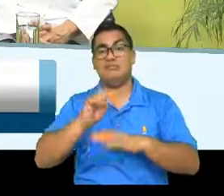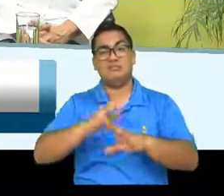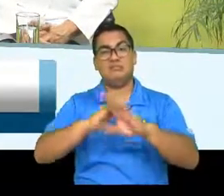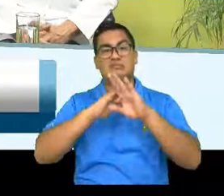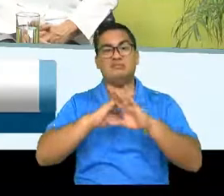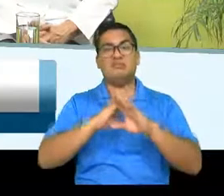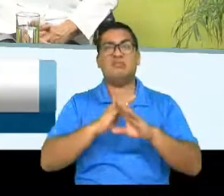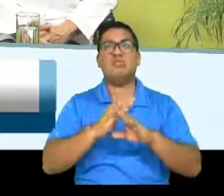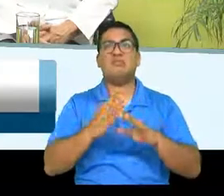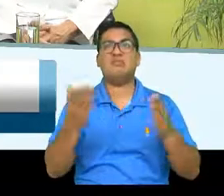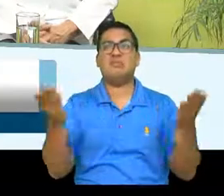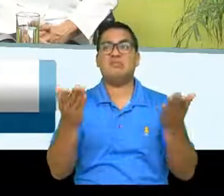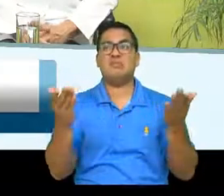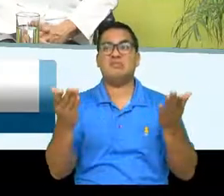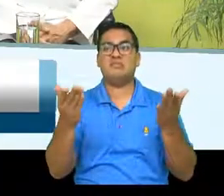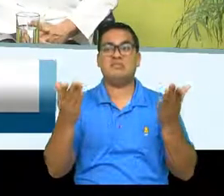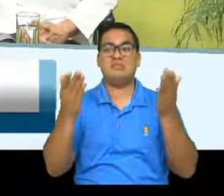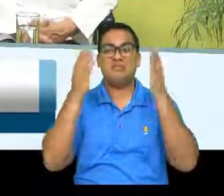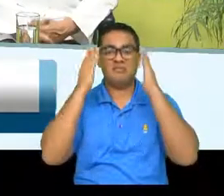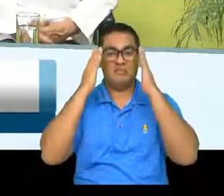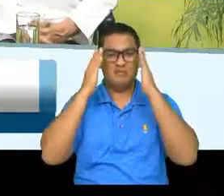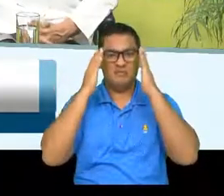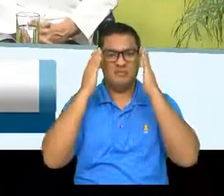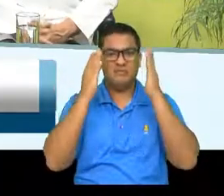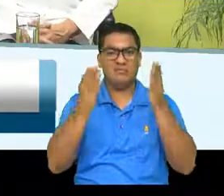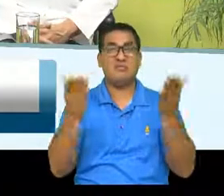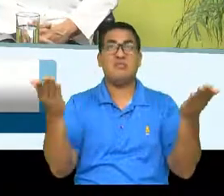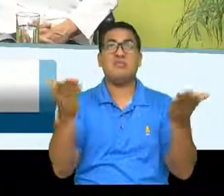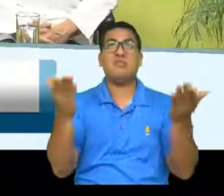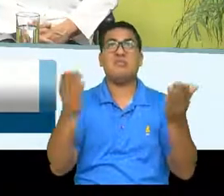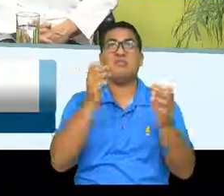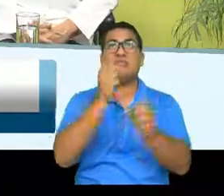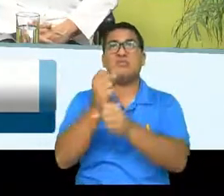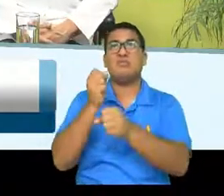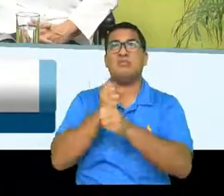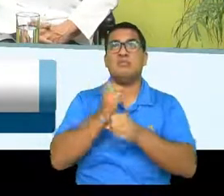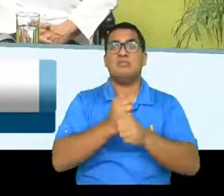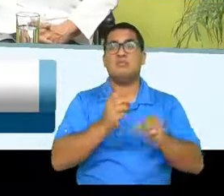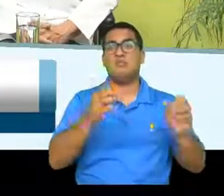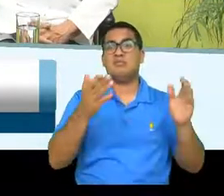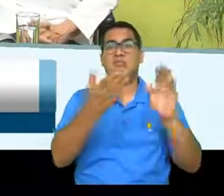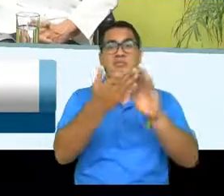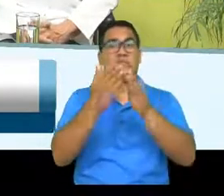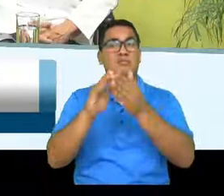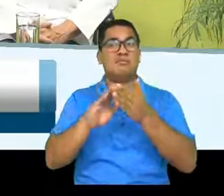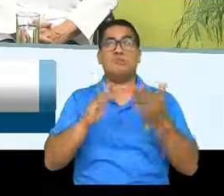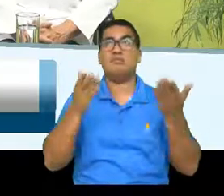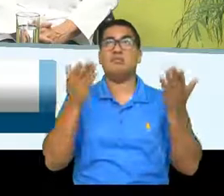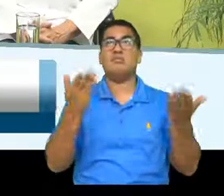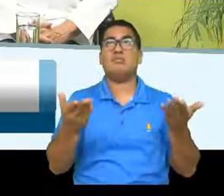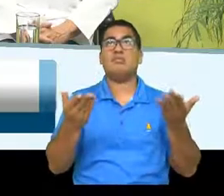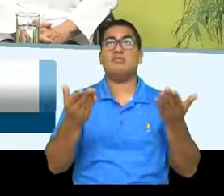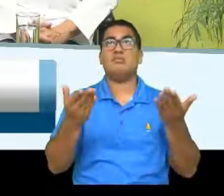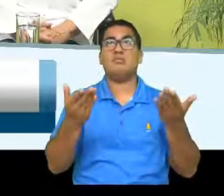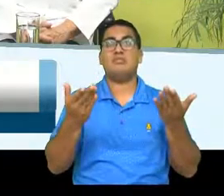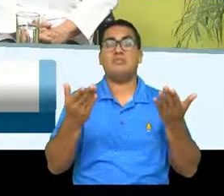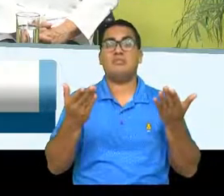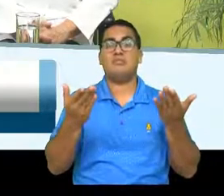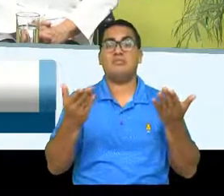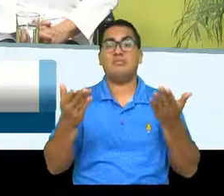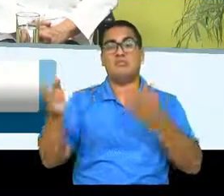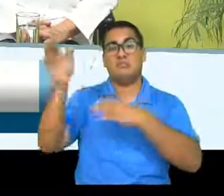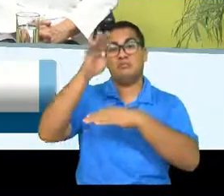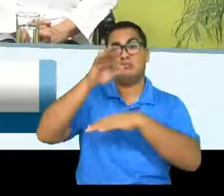vemos, no sé si será la misma labor que ustedes hacen en los barrios para eliminarlo, el zancudo transmisor del